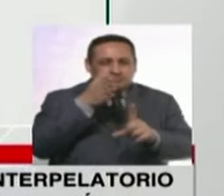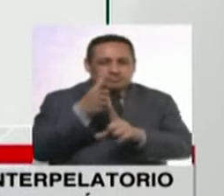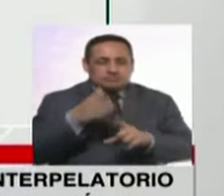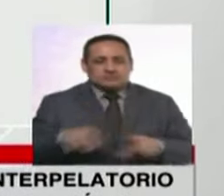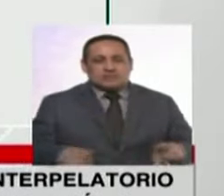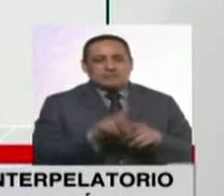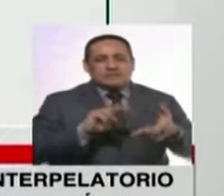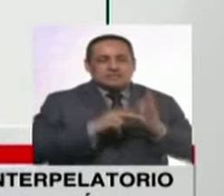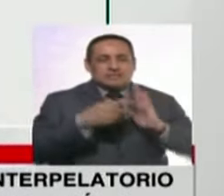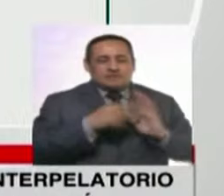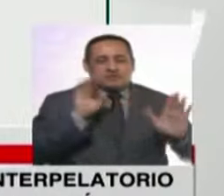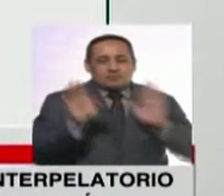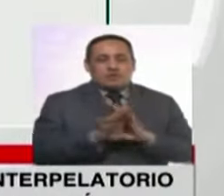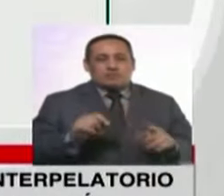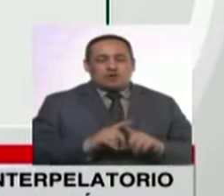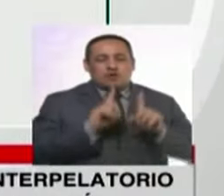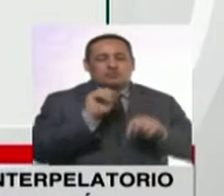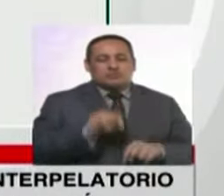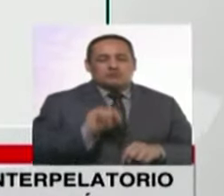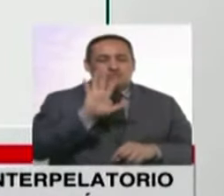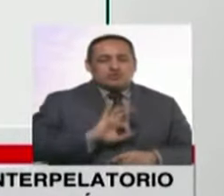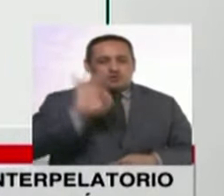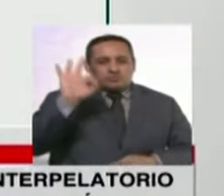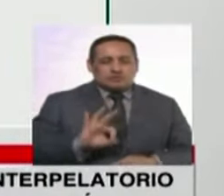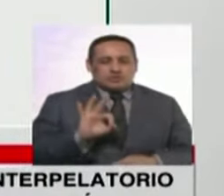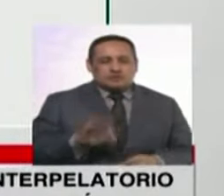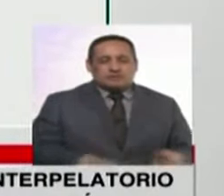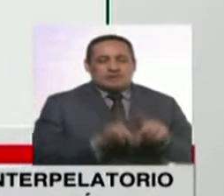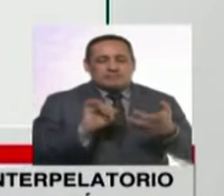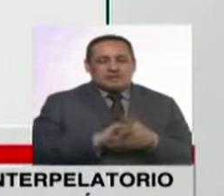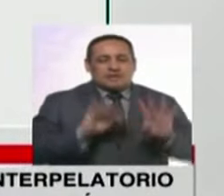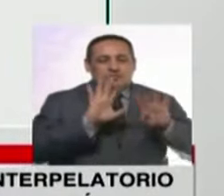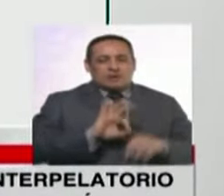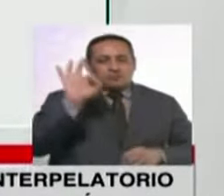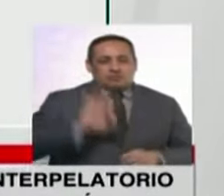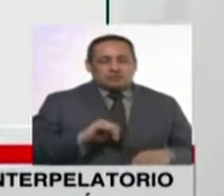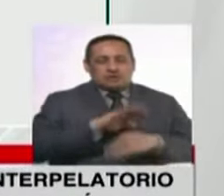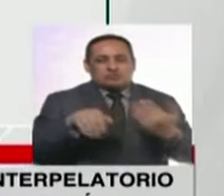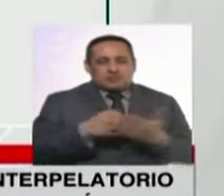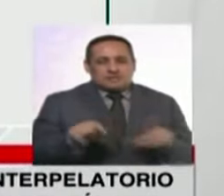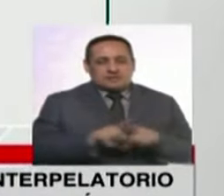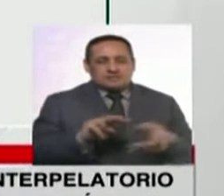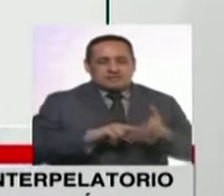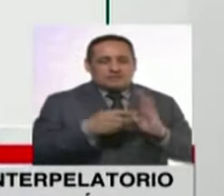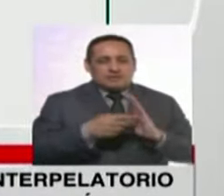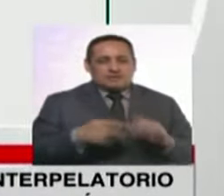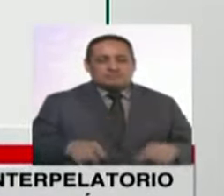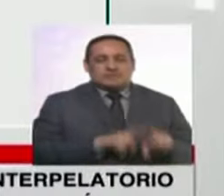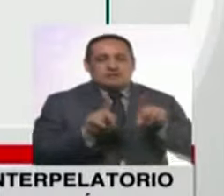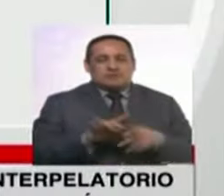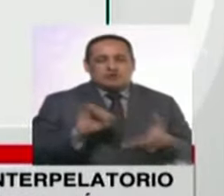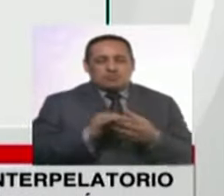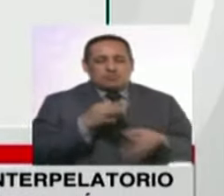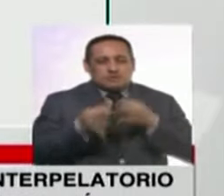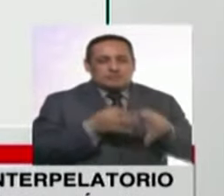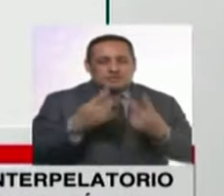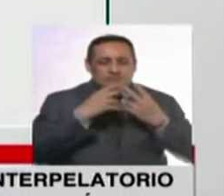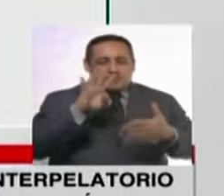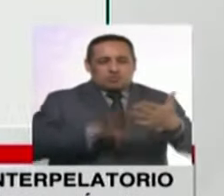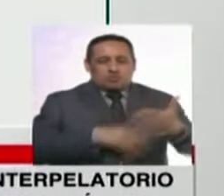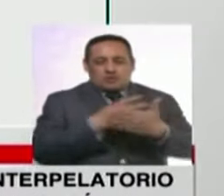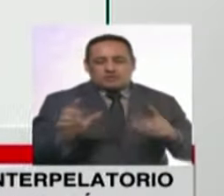es decir el 11.5% y el 9% del total respectivamente tal como se advierte en